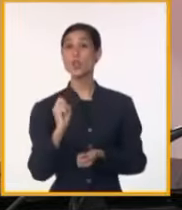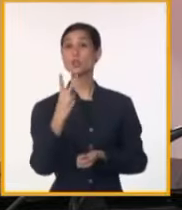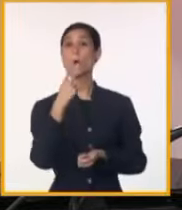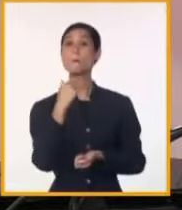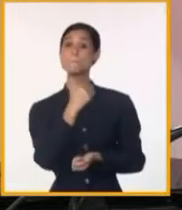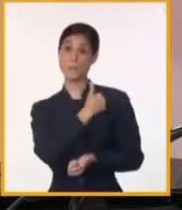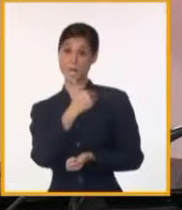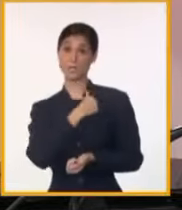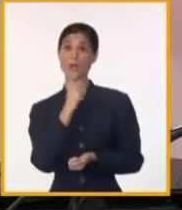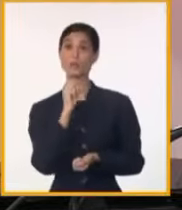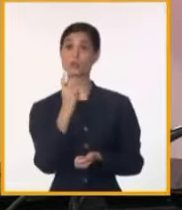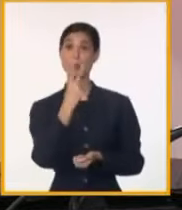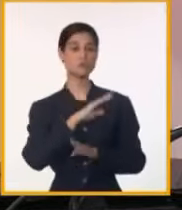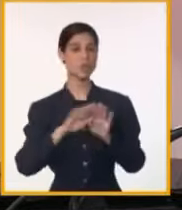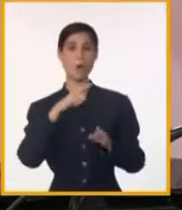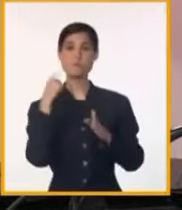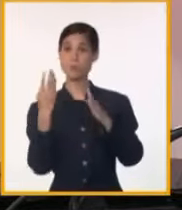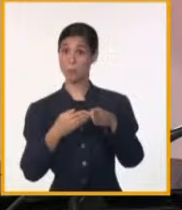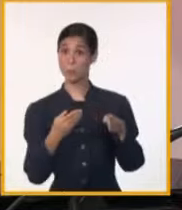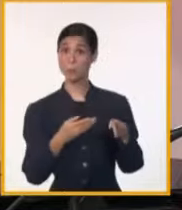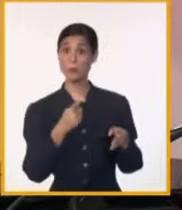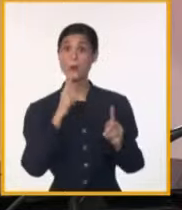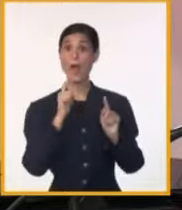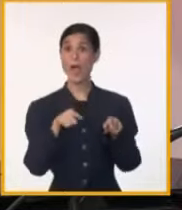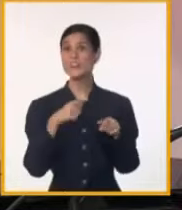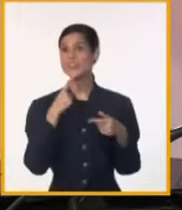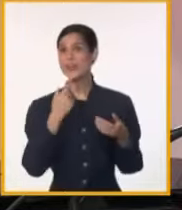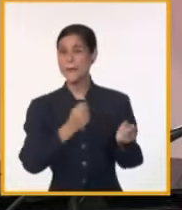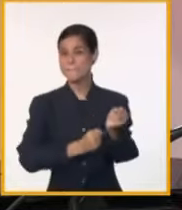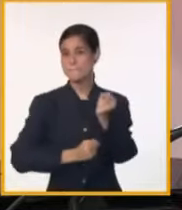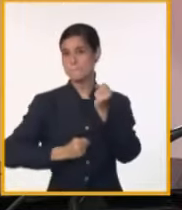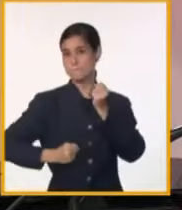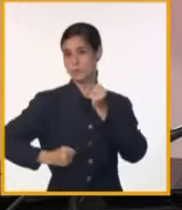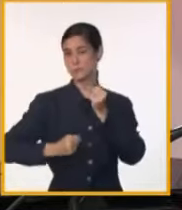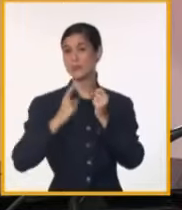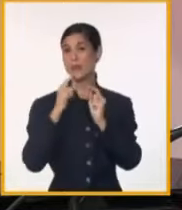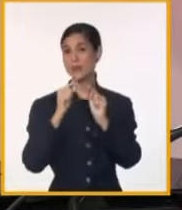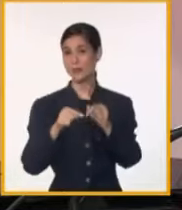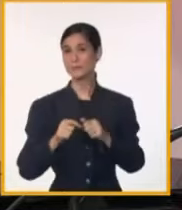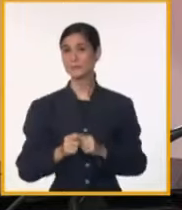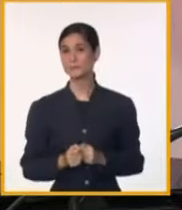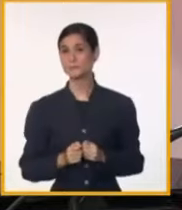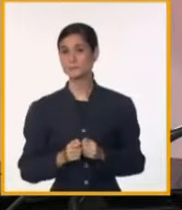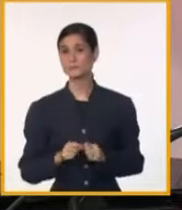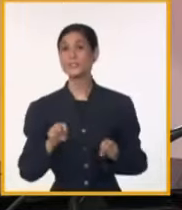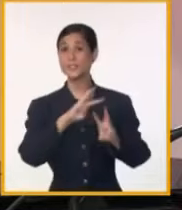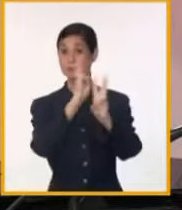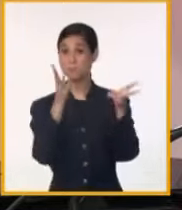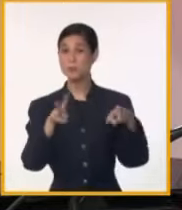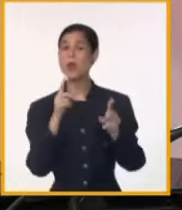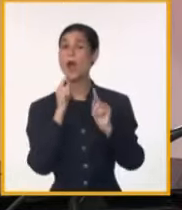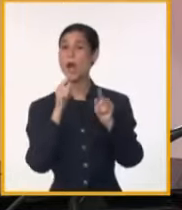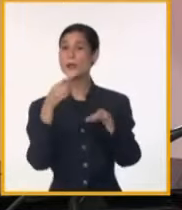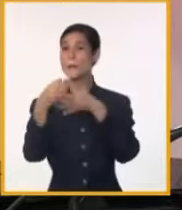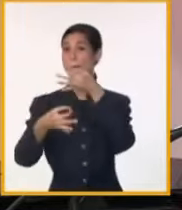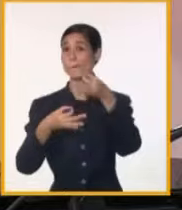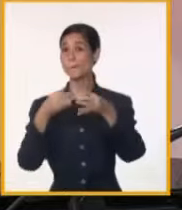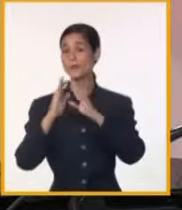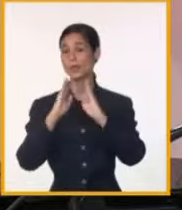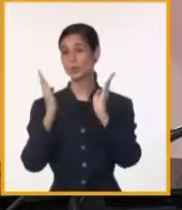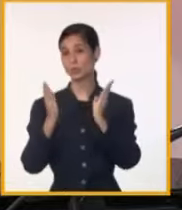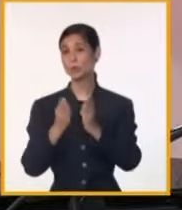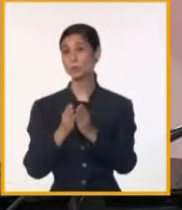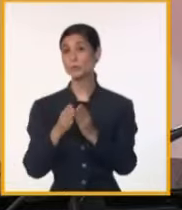ocupada yafa telavid con los misiles Palestina 2 y sou ficar indica el comunicado quien también señala